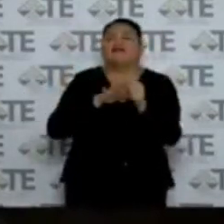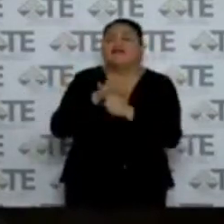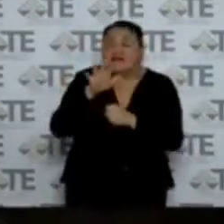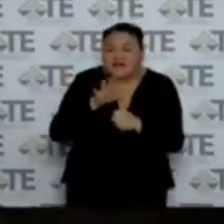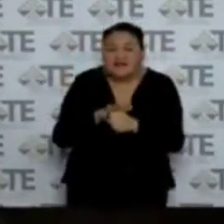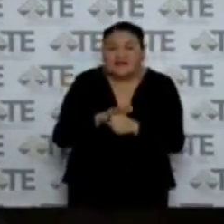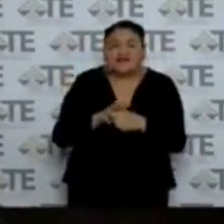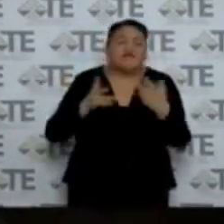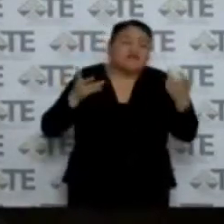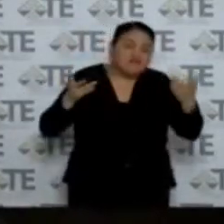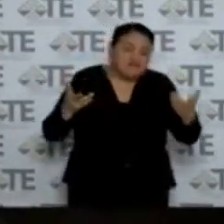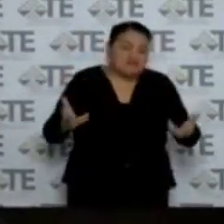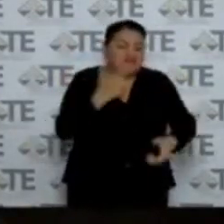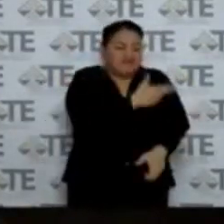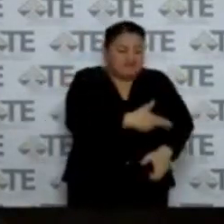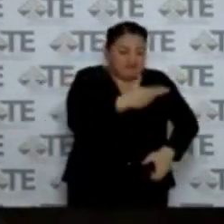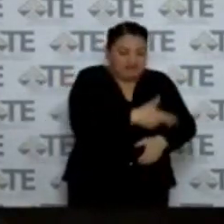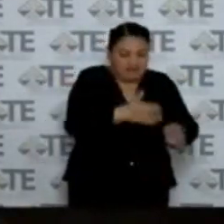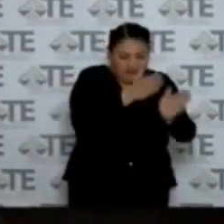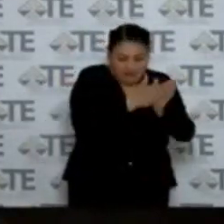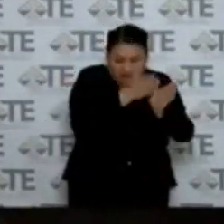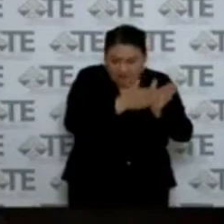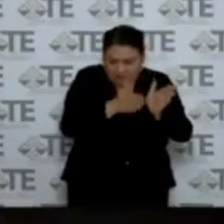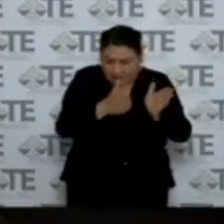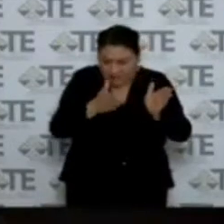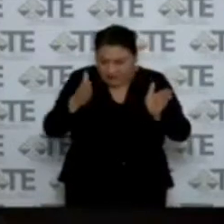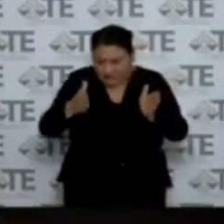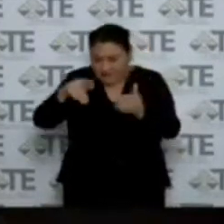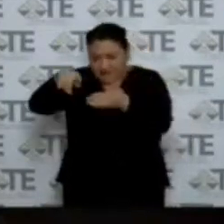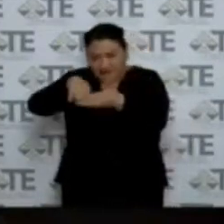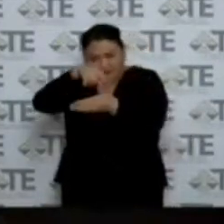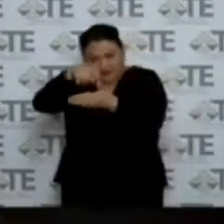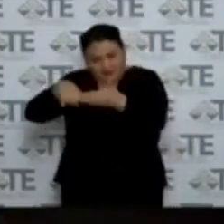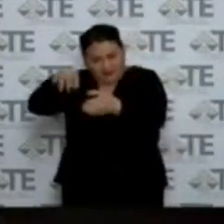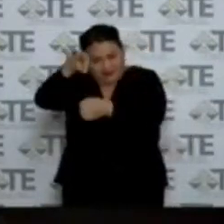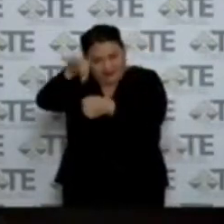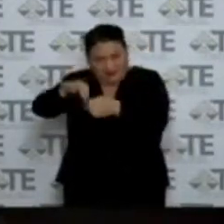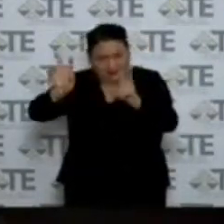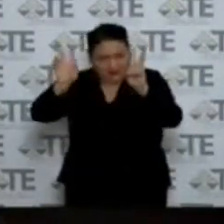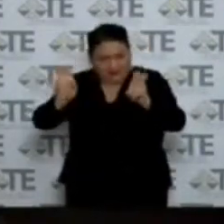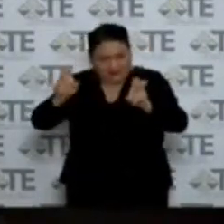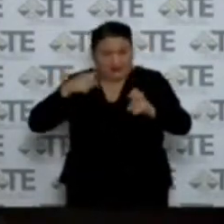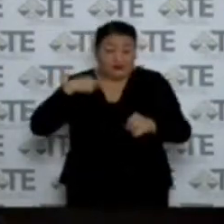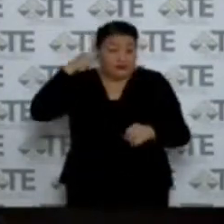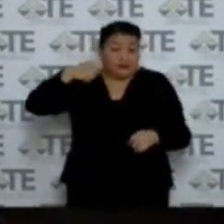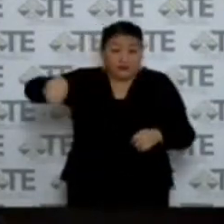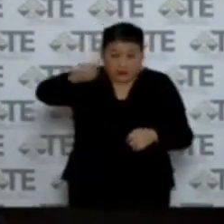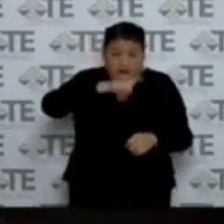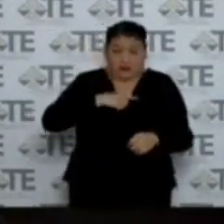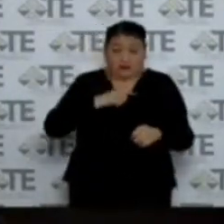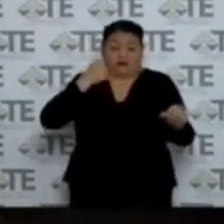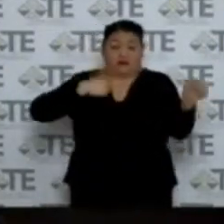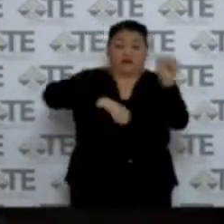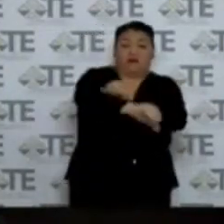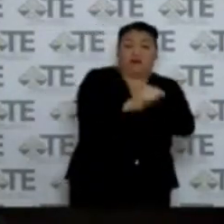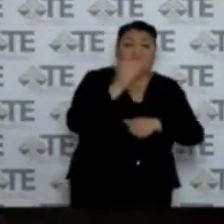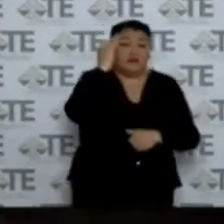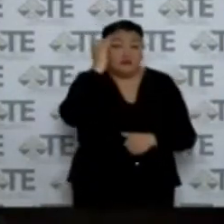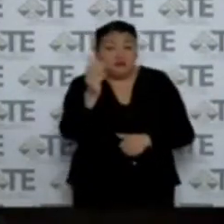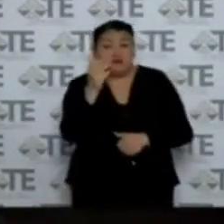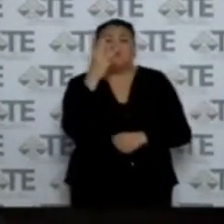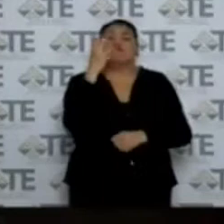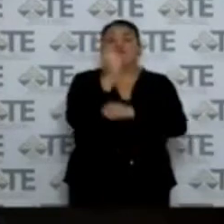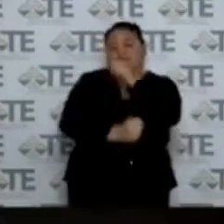que tenemos la oportunidad básicamente de hacerlos cada 3 años, que es salir a